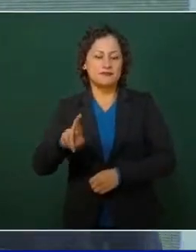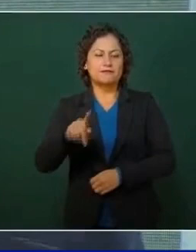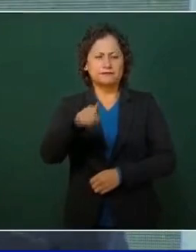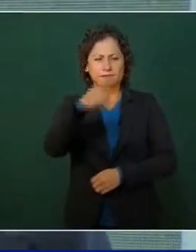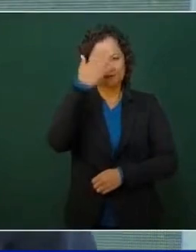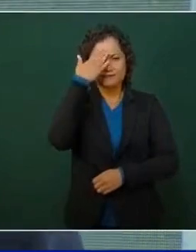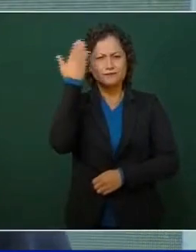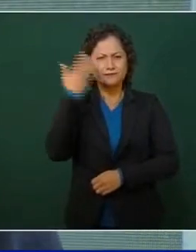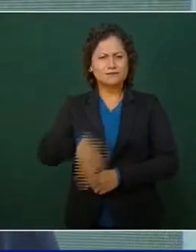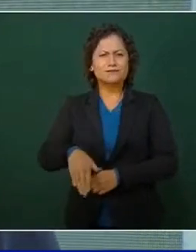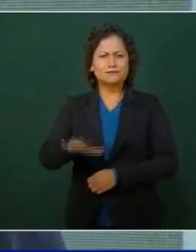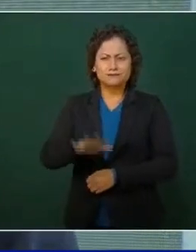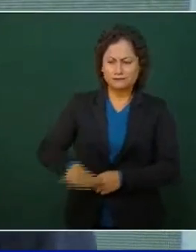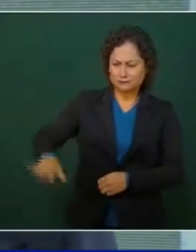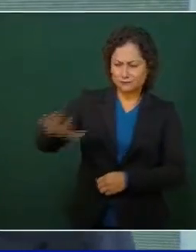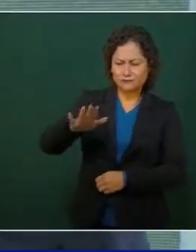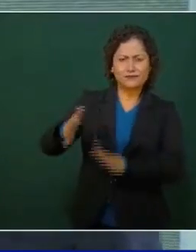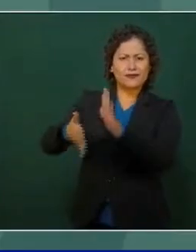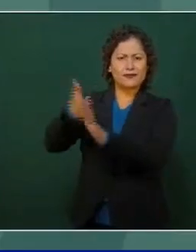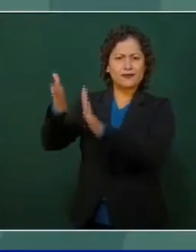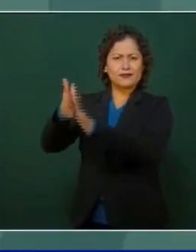sucursal del Banco del Bienestar equipada?